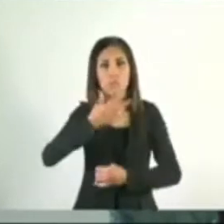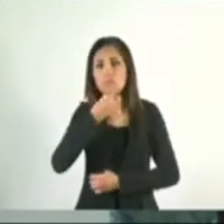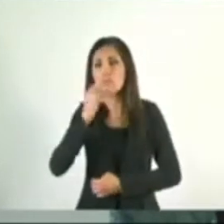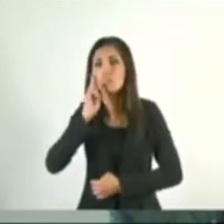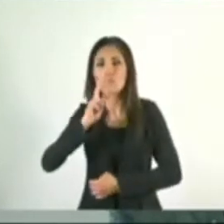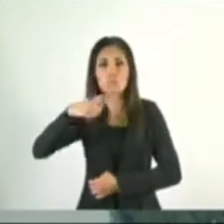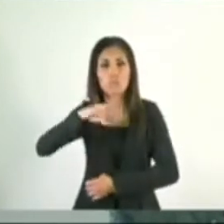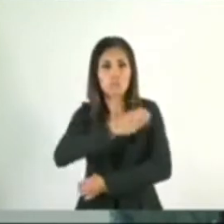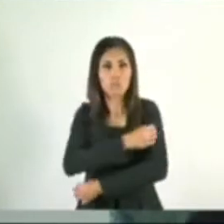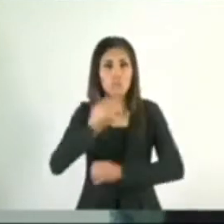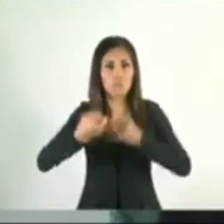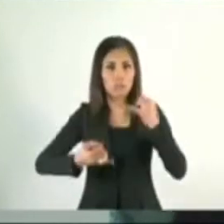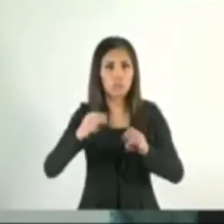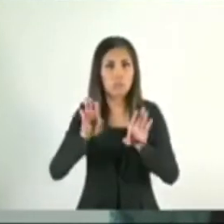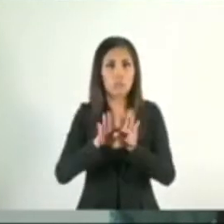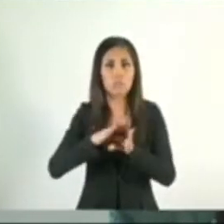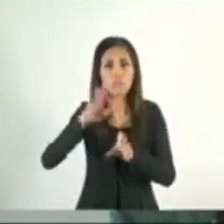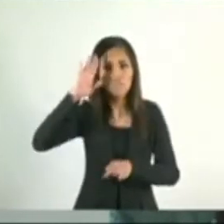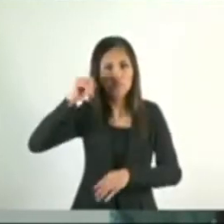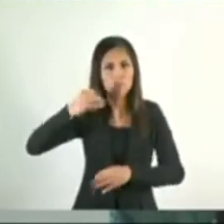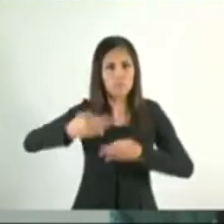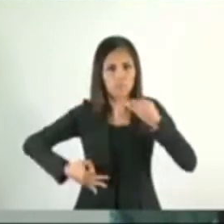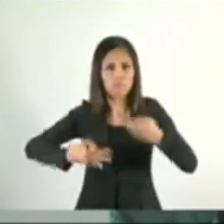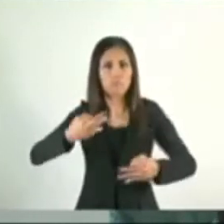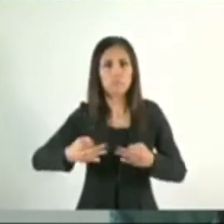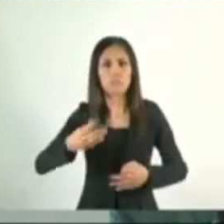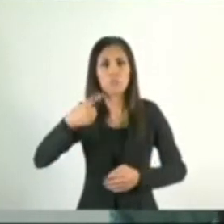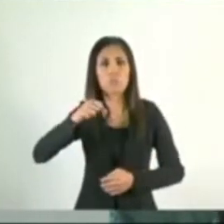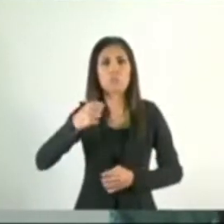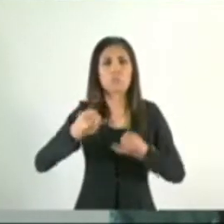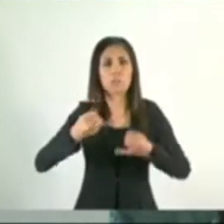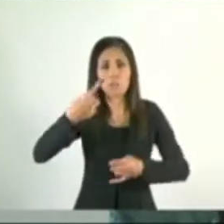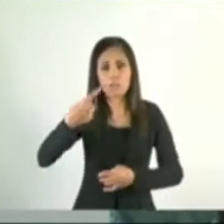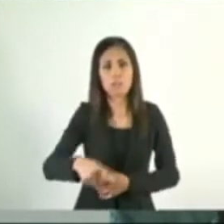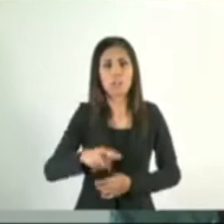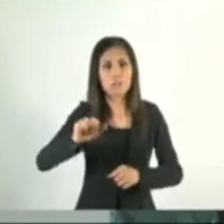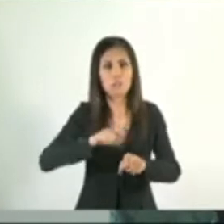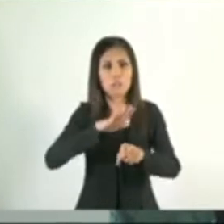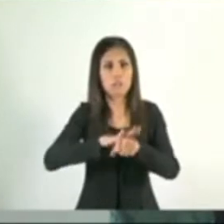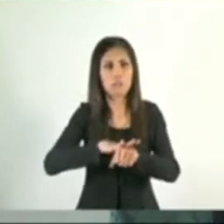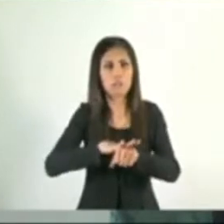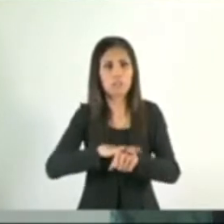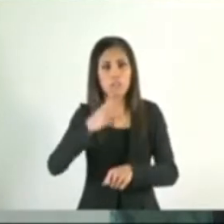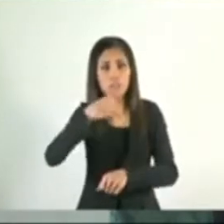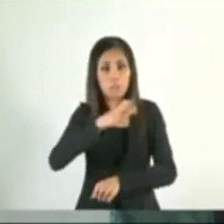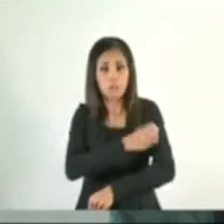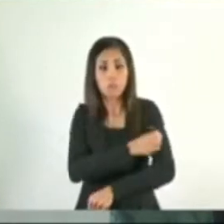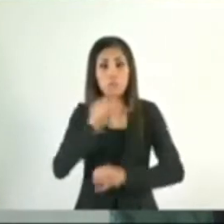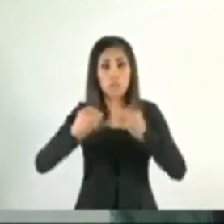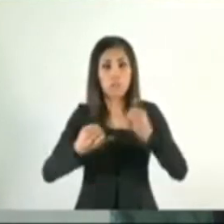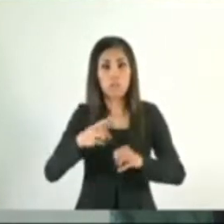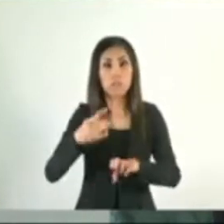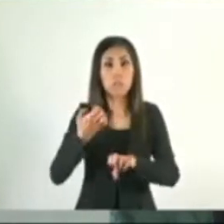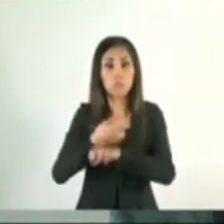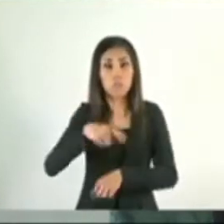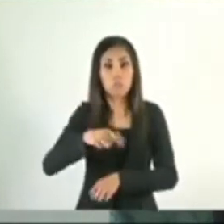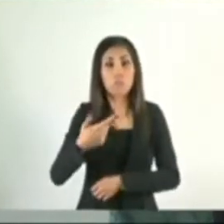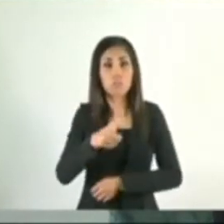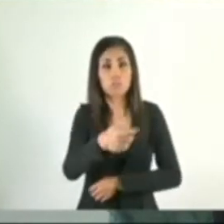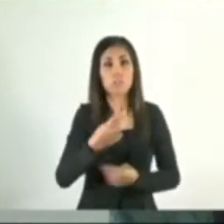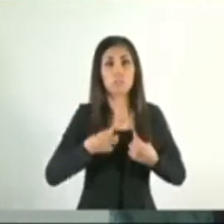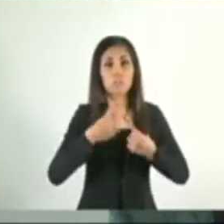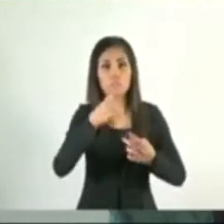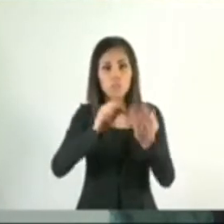Poder Judicial, así como magistradas y magistrados del Tribunal de Justicia Administrativa. En el Poder Judicial de Guanajuato, refrendamos